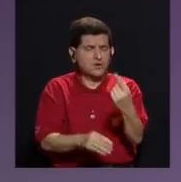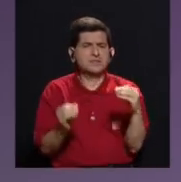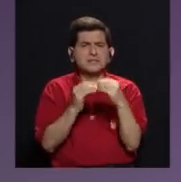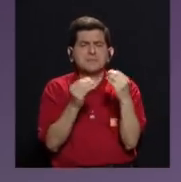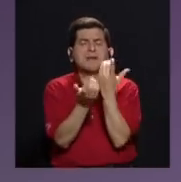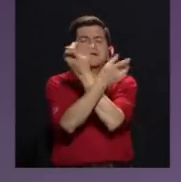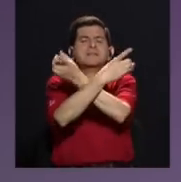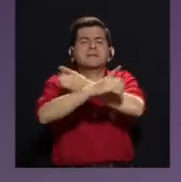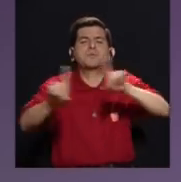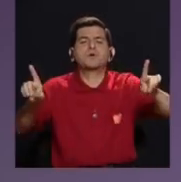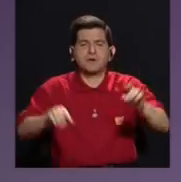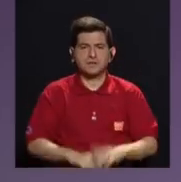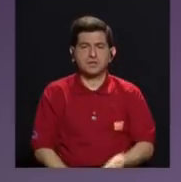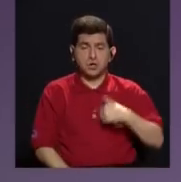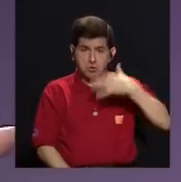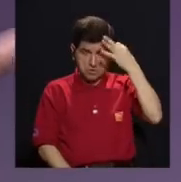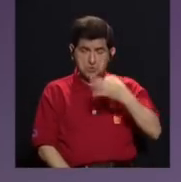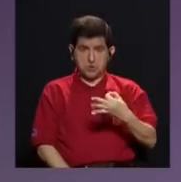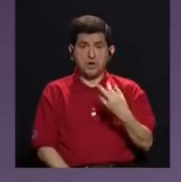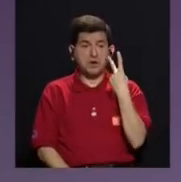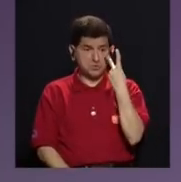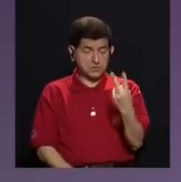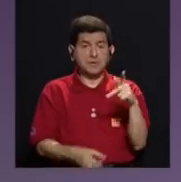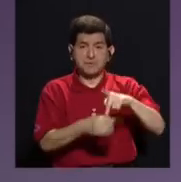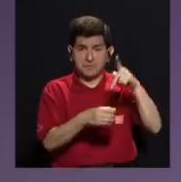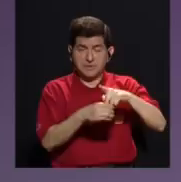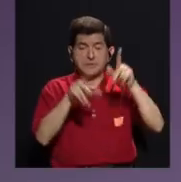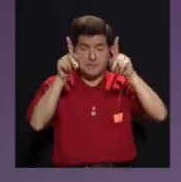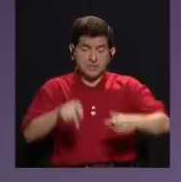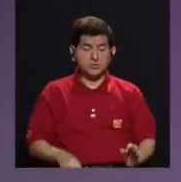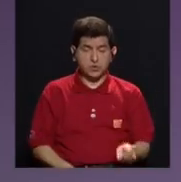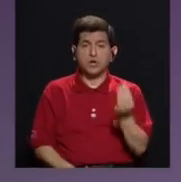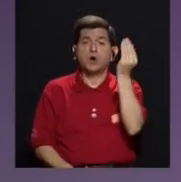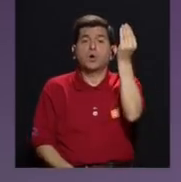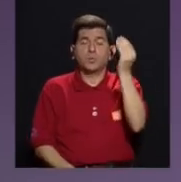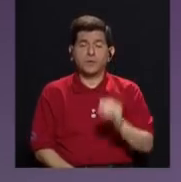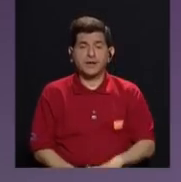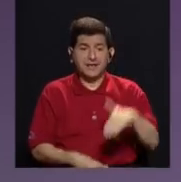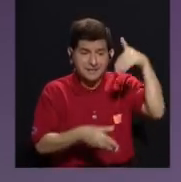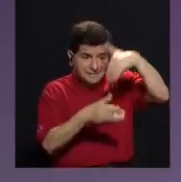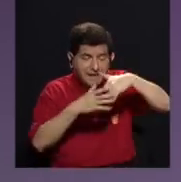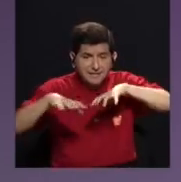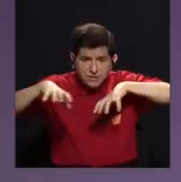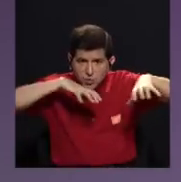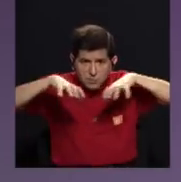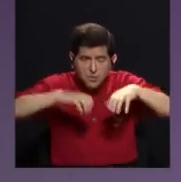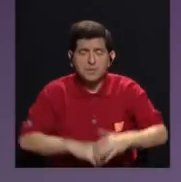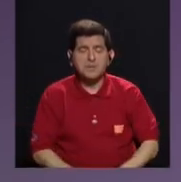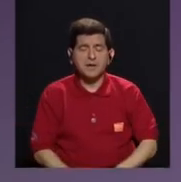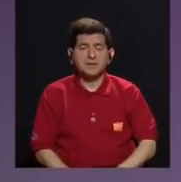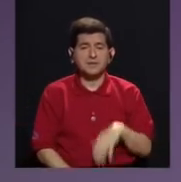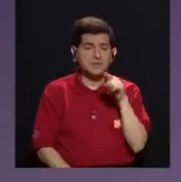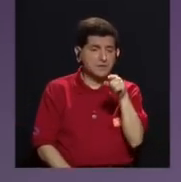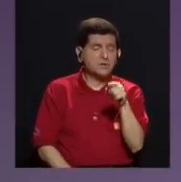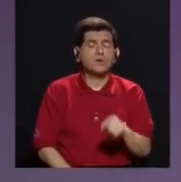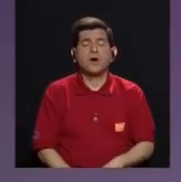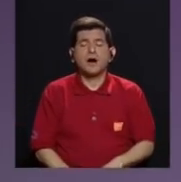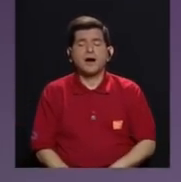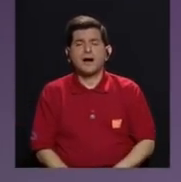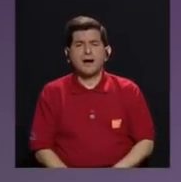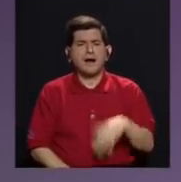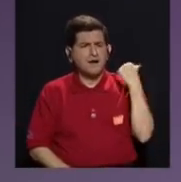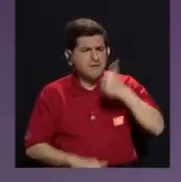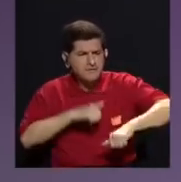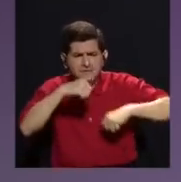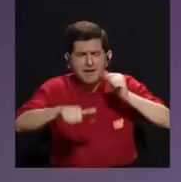democrático y yo creo que eso se está viendo con la incursión de gente más joven dentro del movimiento de la bomba las luchas que